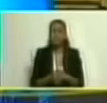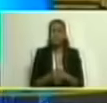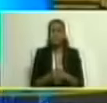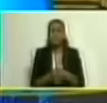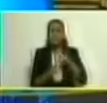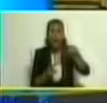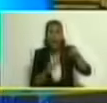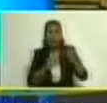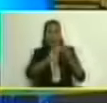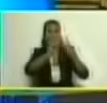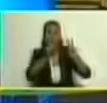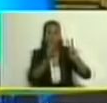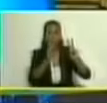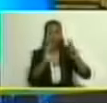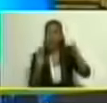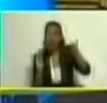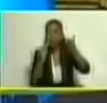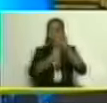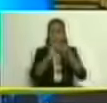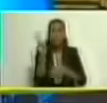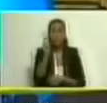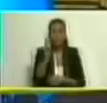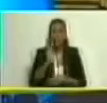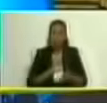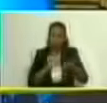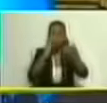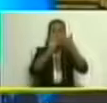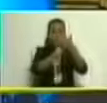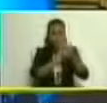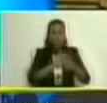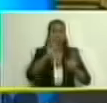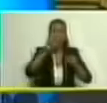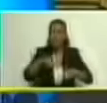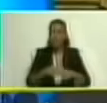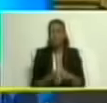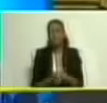porque haya paz y justicia en el mundo,